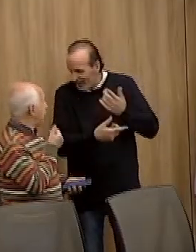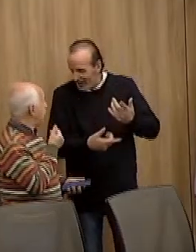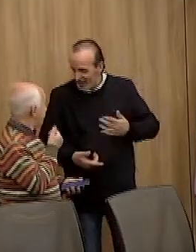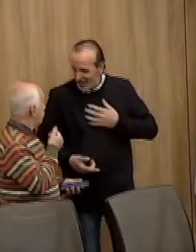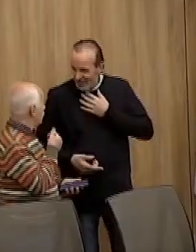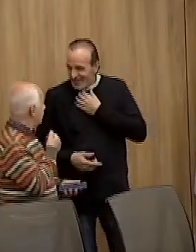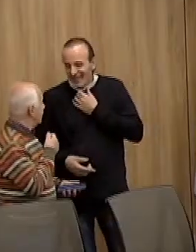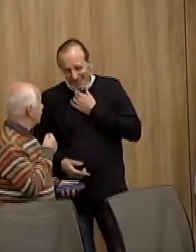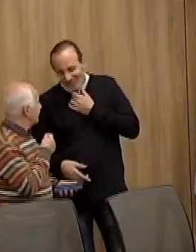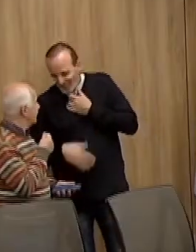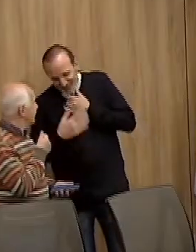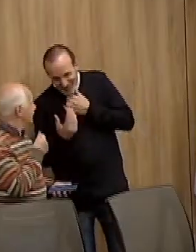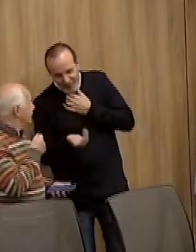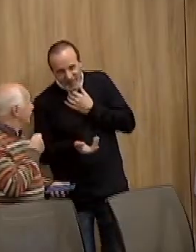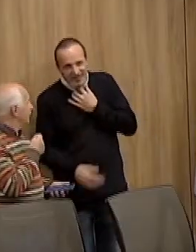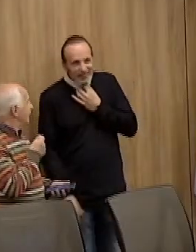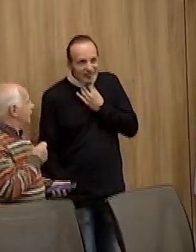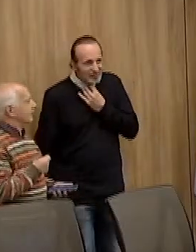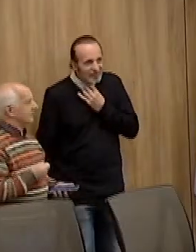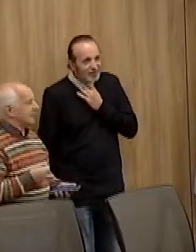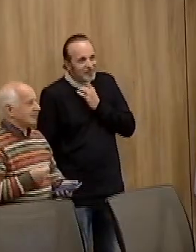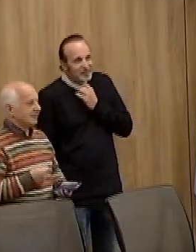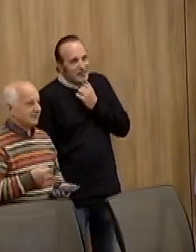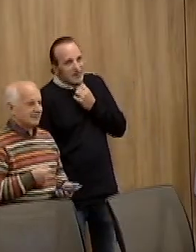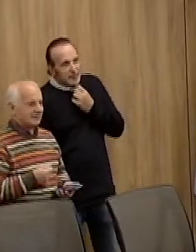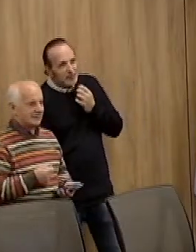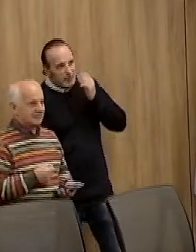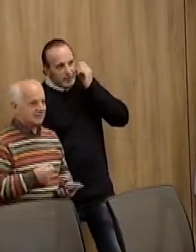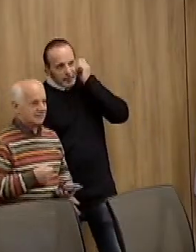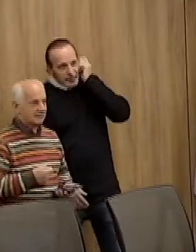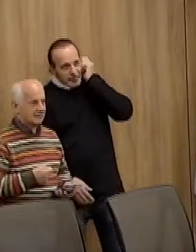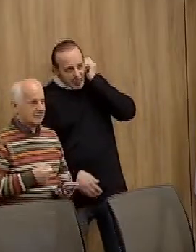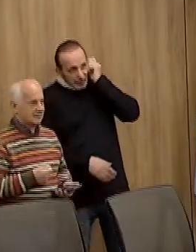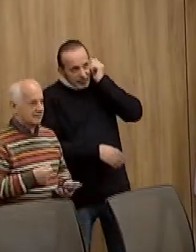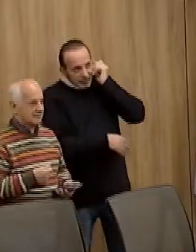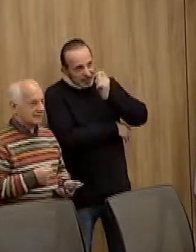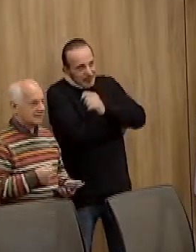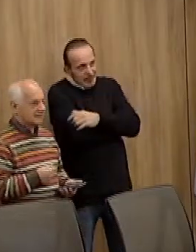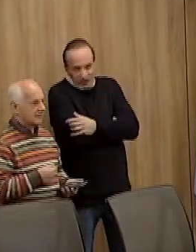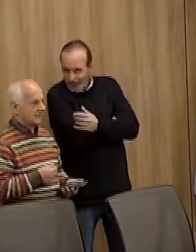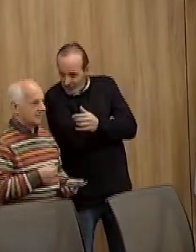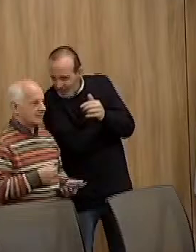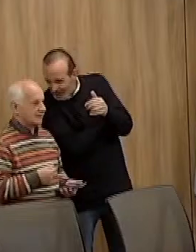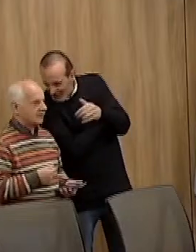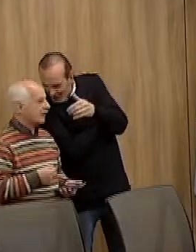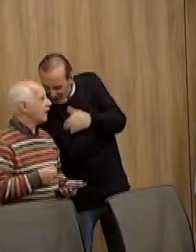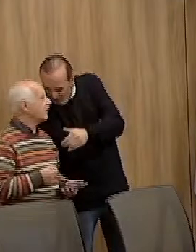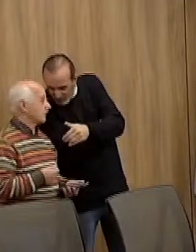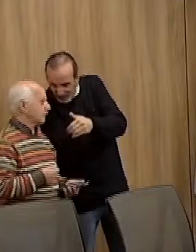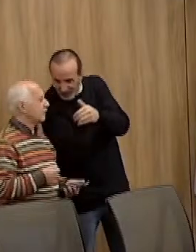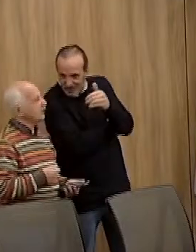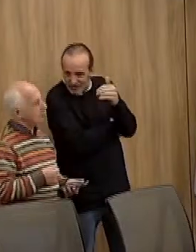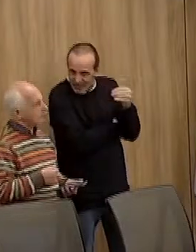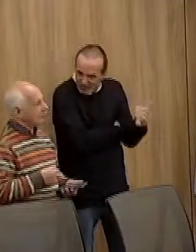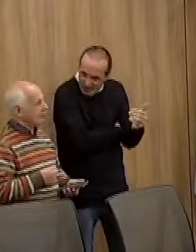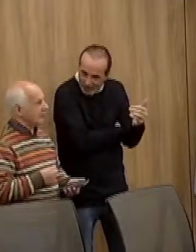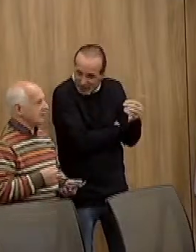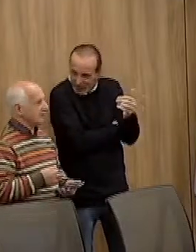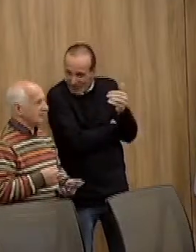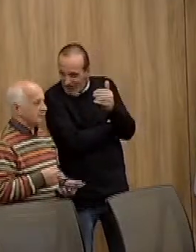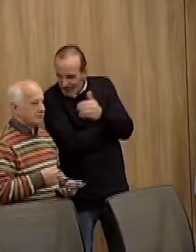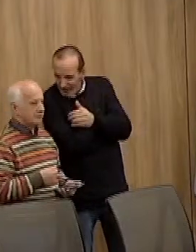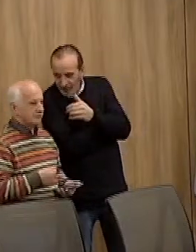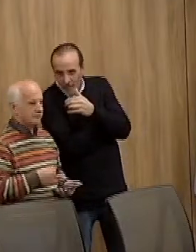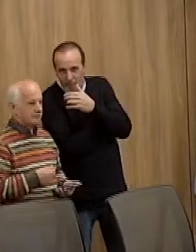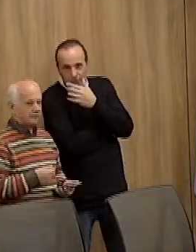es uno de los temas de la sesión Sí. del 2. Que lo vi a Y Gutiérrez avalando hubo eso. presencia del cordobesismo Sí. a través de Carlos